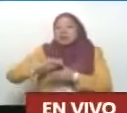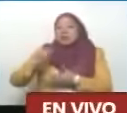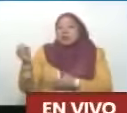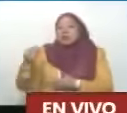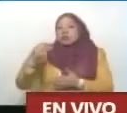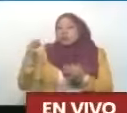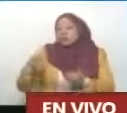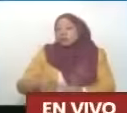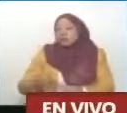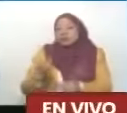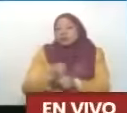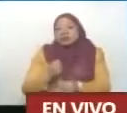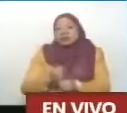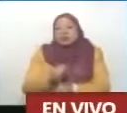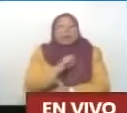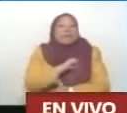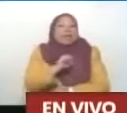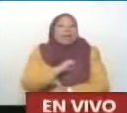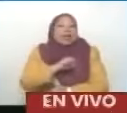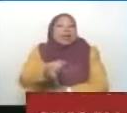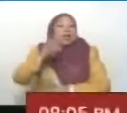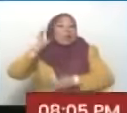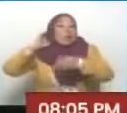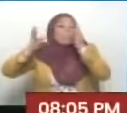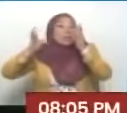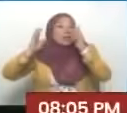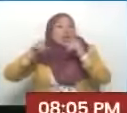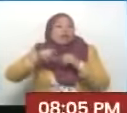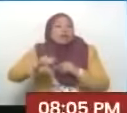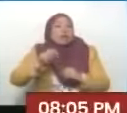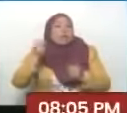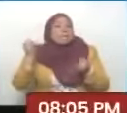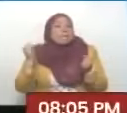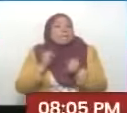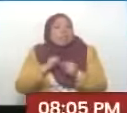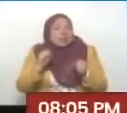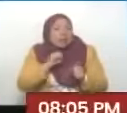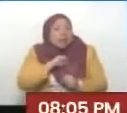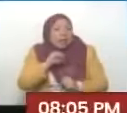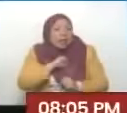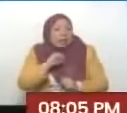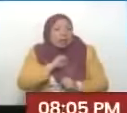la seguridad. Tienes miedo, Milei, a la verdad de los pueblos.